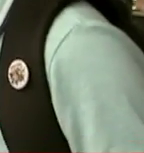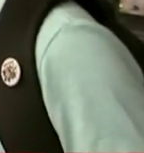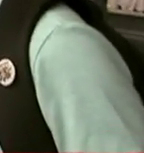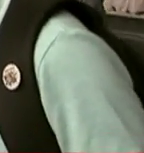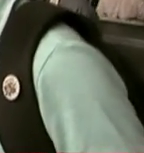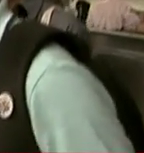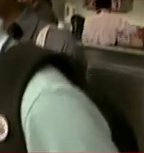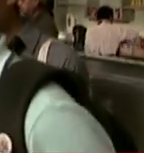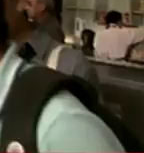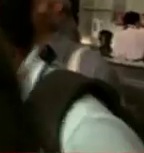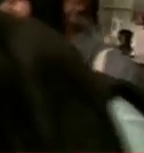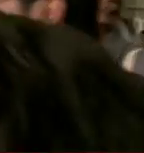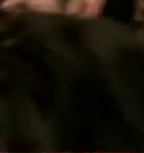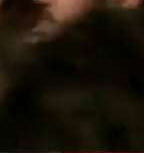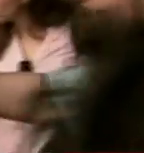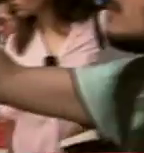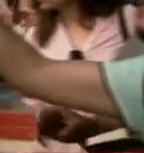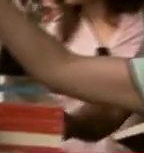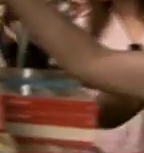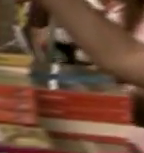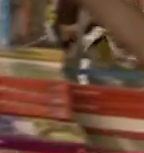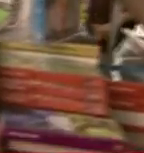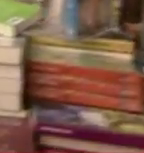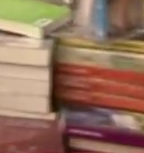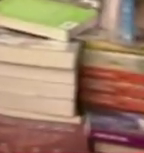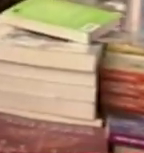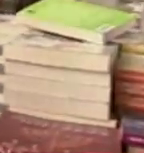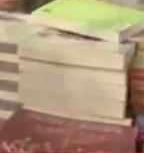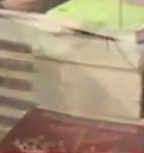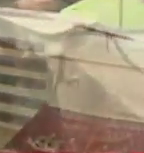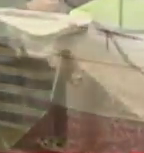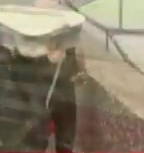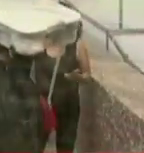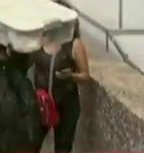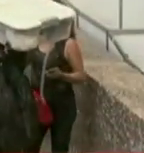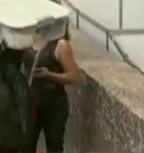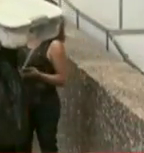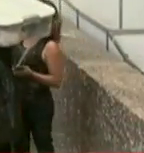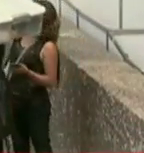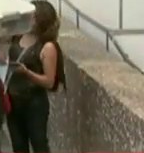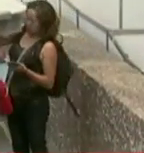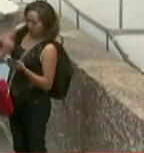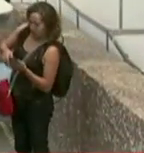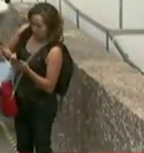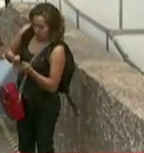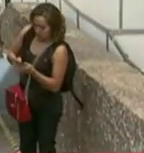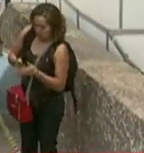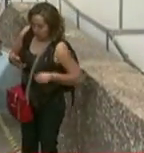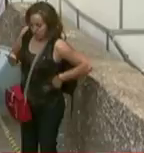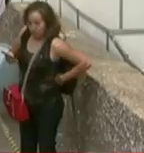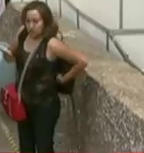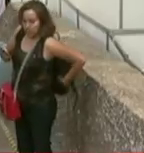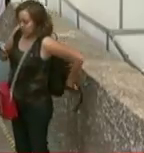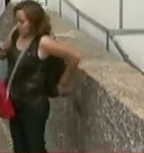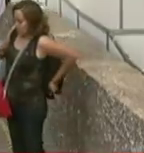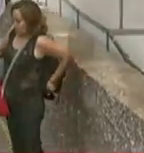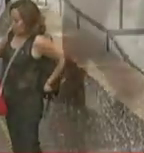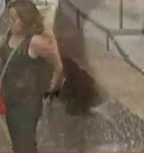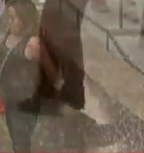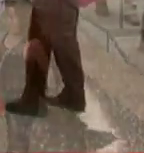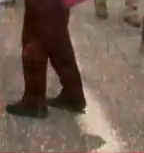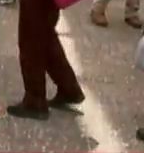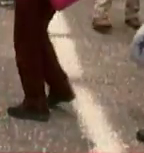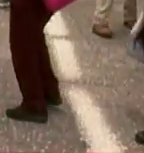hacer en estos días de asueto, de mayor libertad en la ciudad, pues hacer una visita en comunidad, una visita en familia, donde todos